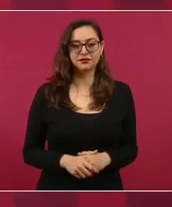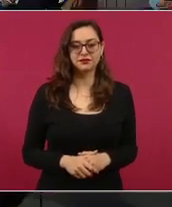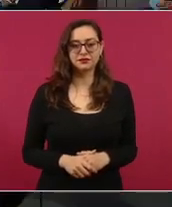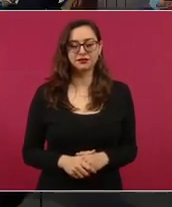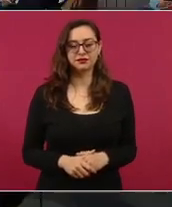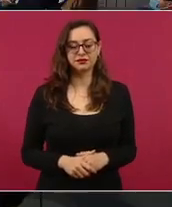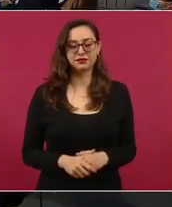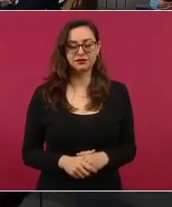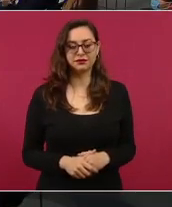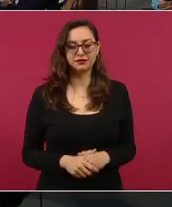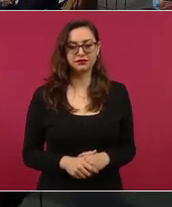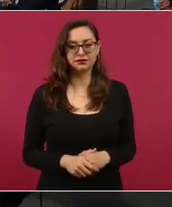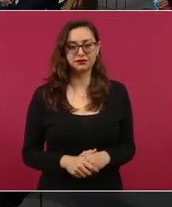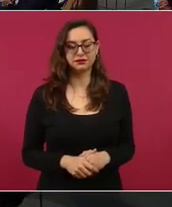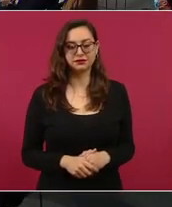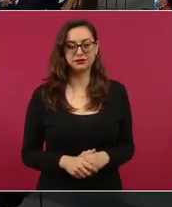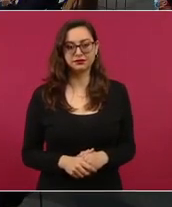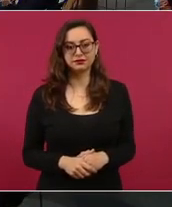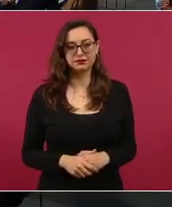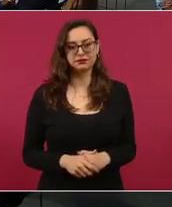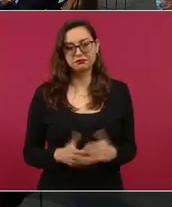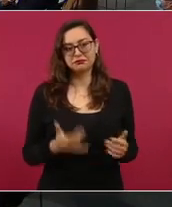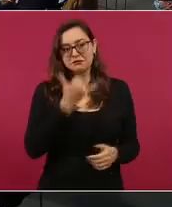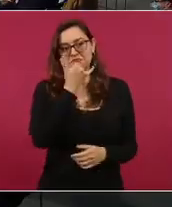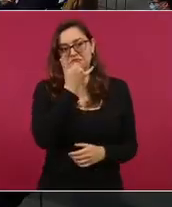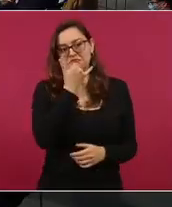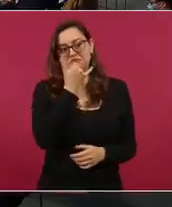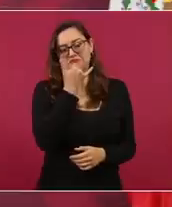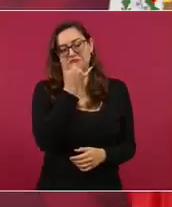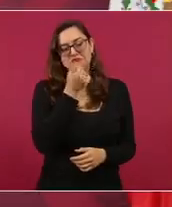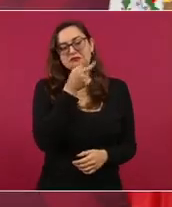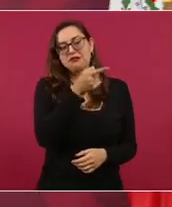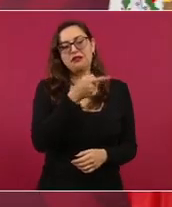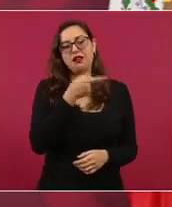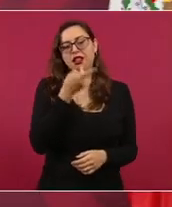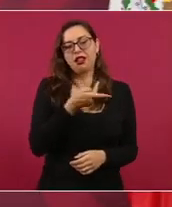Pues eso es, con todo respeto, politiquería.